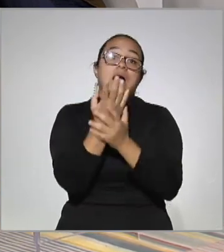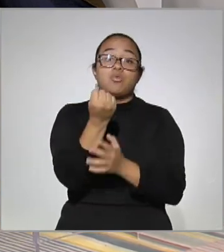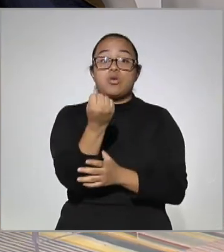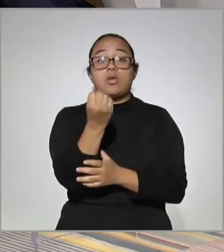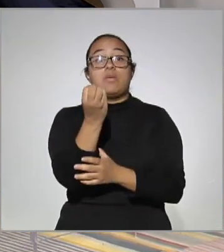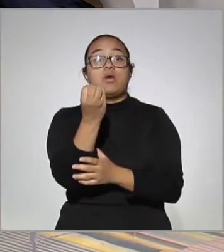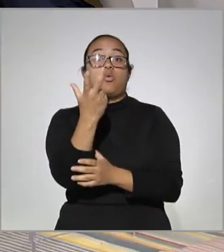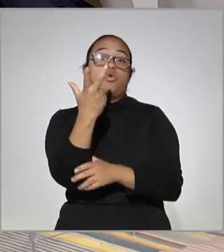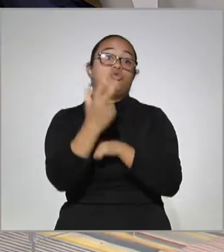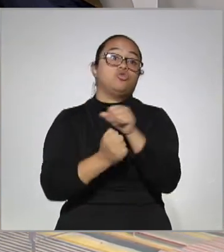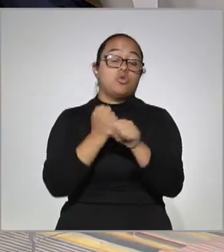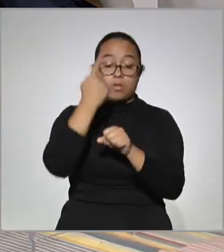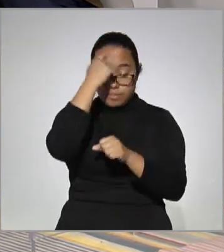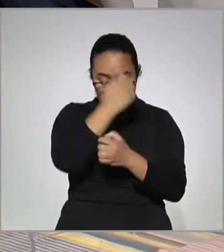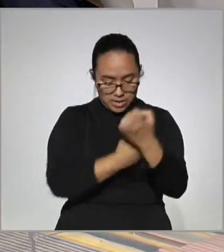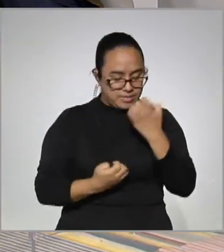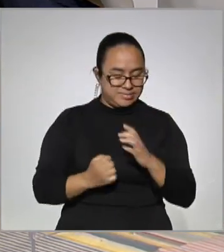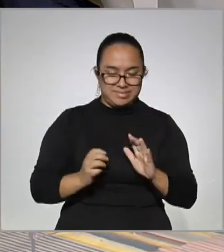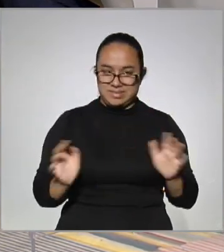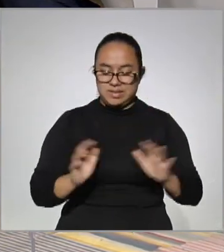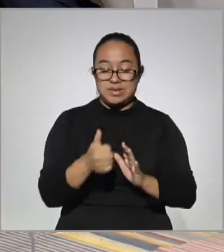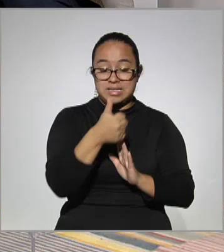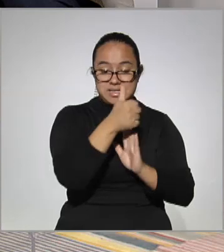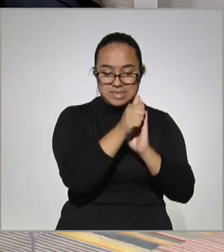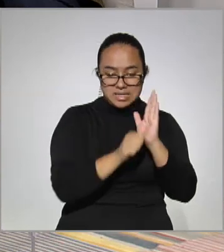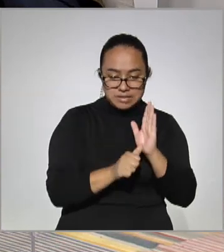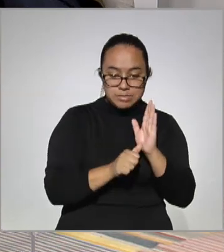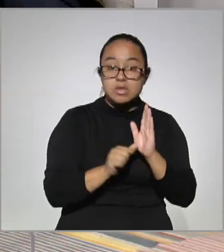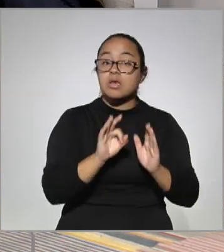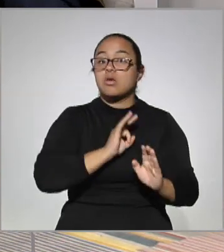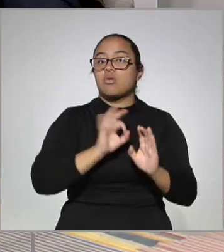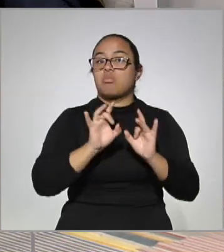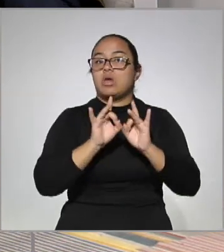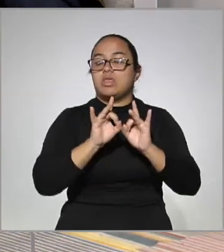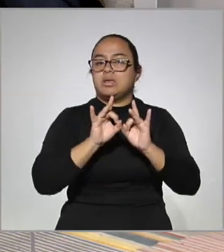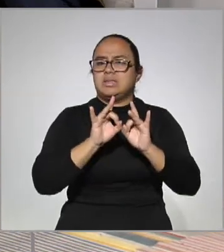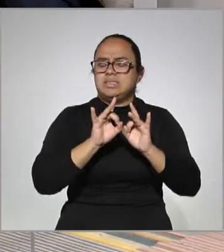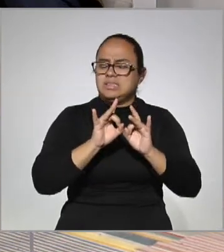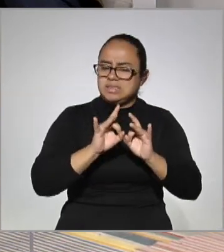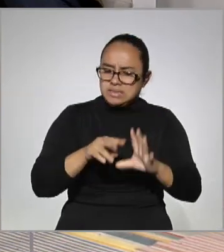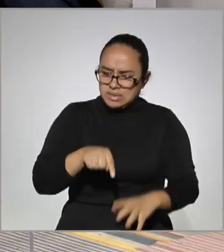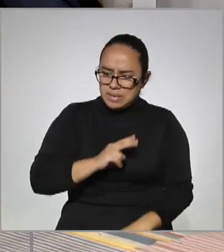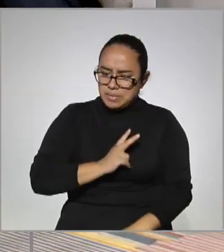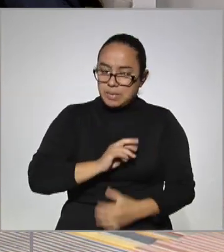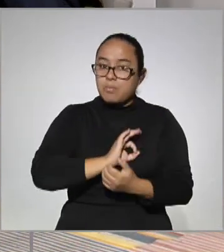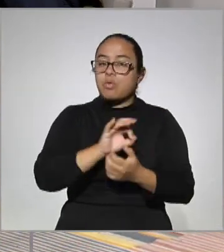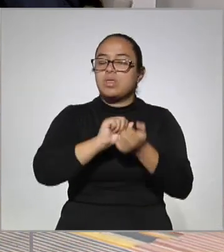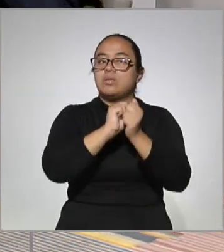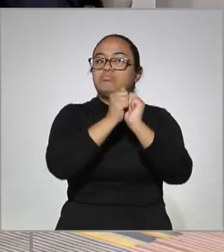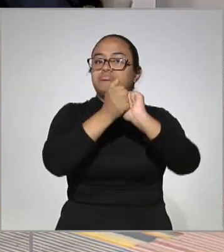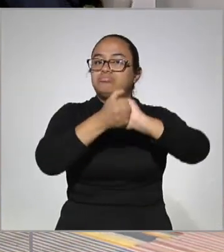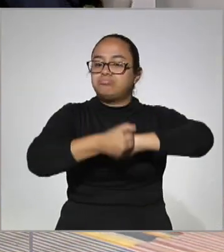para hacerte un estudio, ¿eh? O sea, de 6 meses puede aparecer una lesión que se puede transformar en un